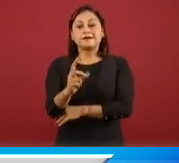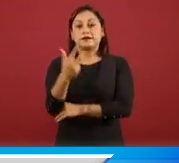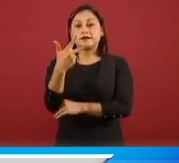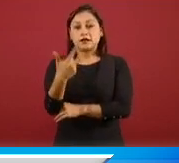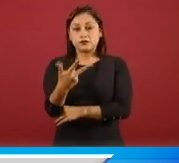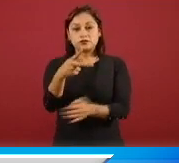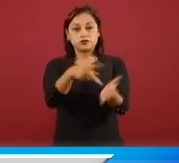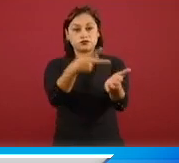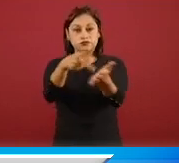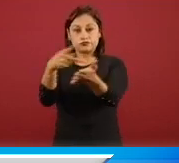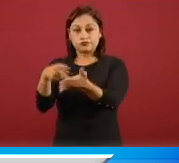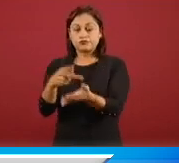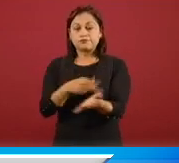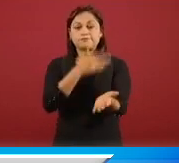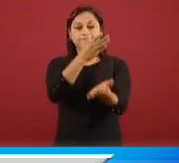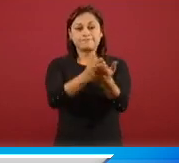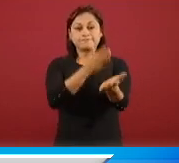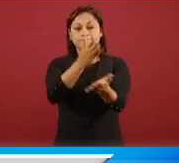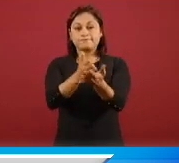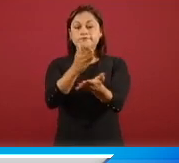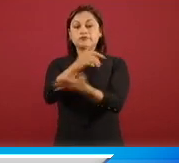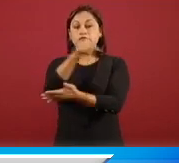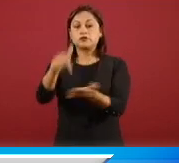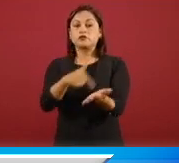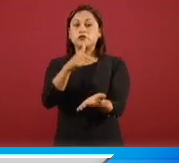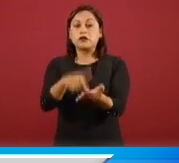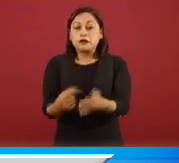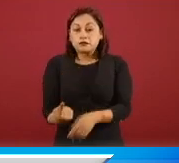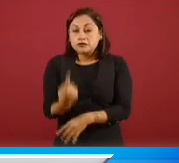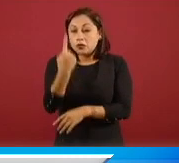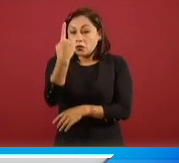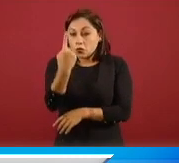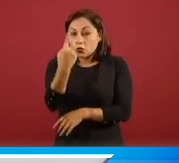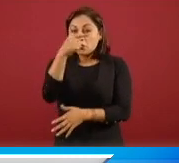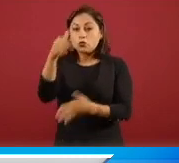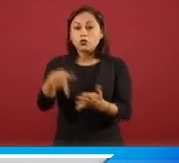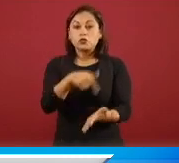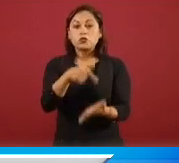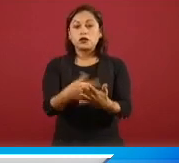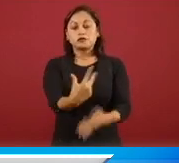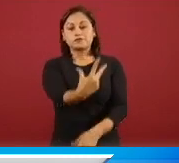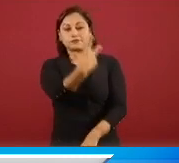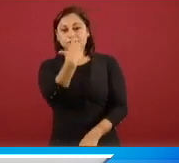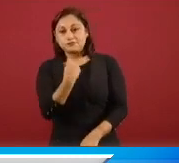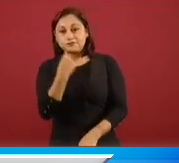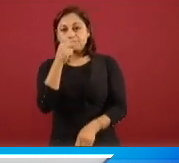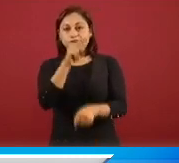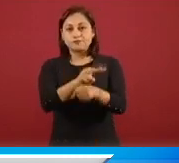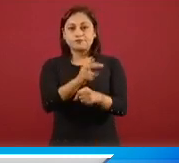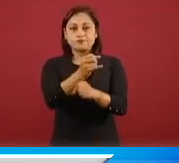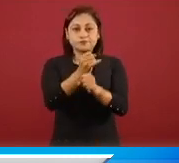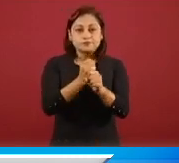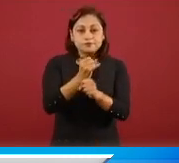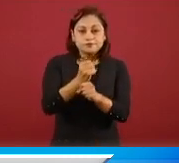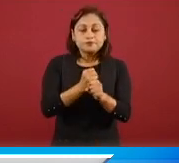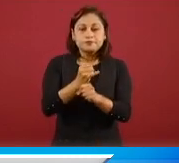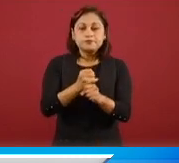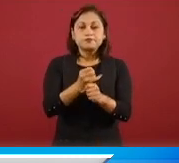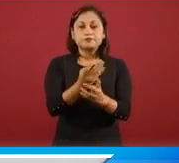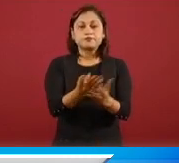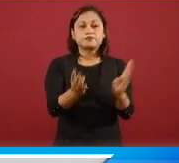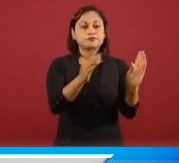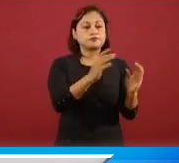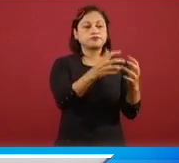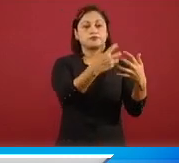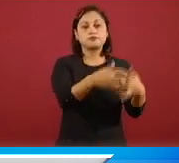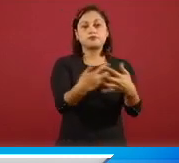cilindros marcas imsa a 19.10 por kilogramo de gas lp estacionario marca grupo nieto a 10 puntos 66 por litro